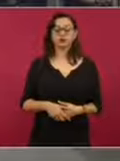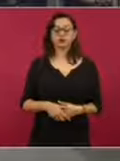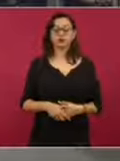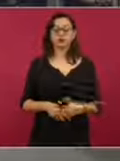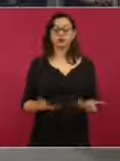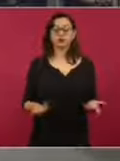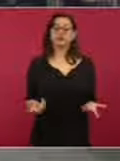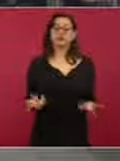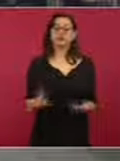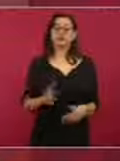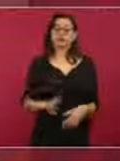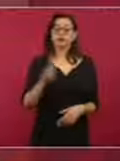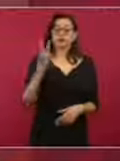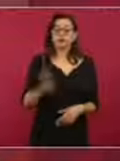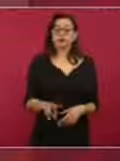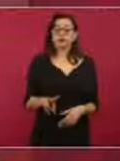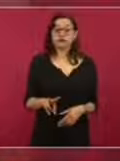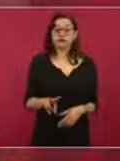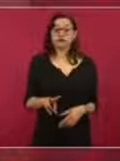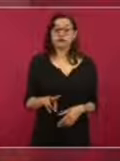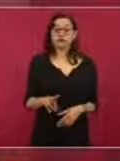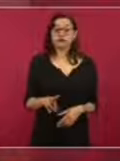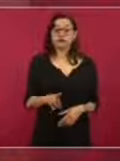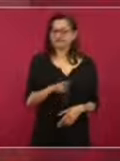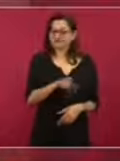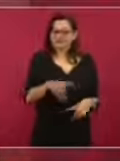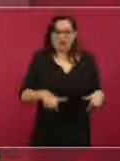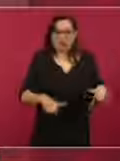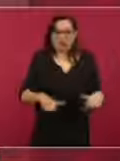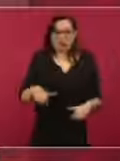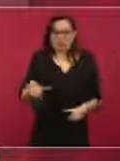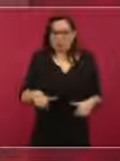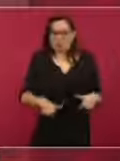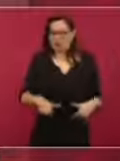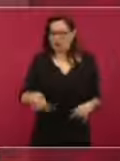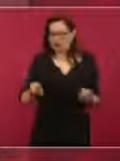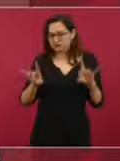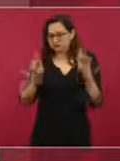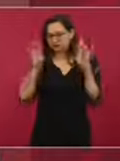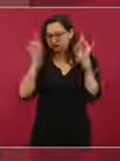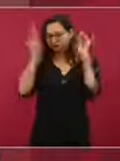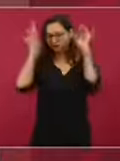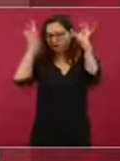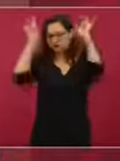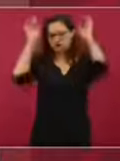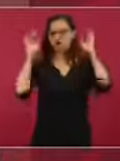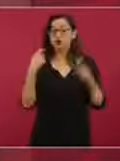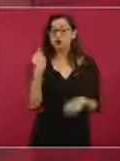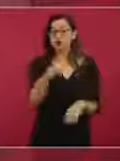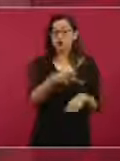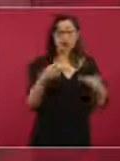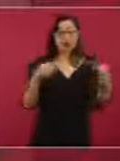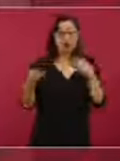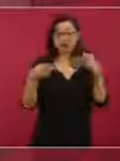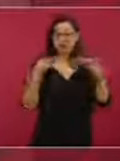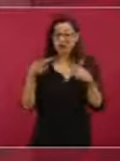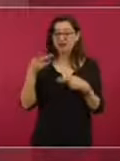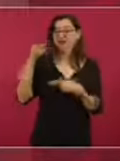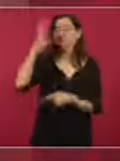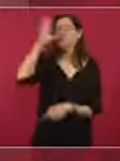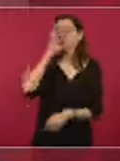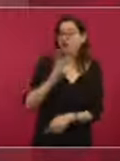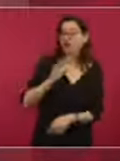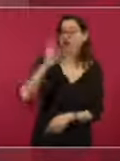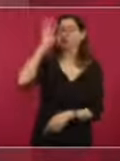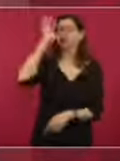Están muy molestos, no les sale nada en